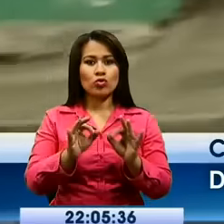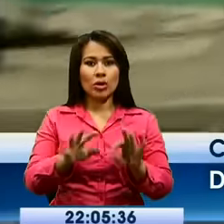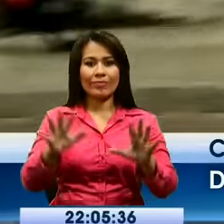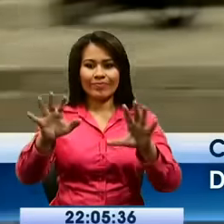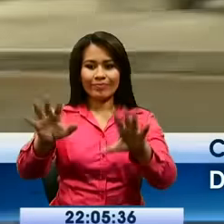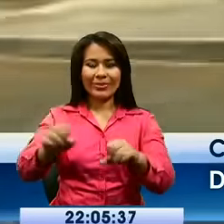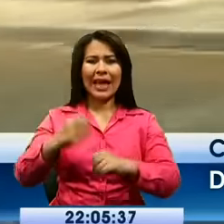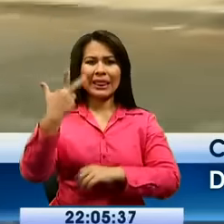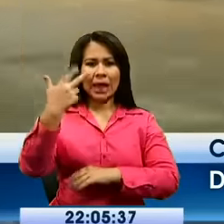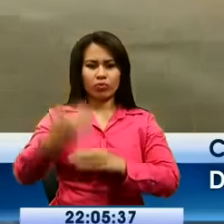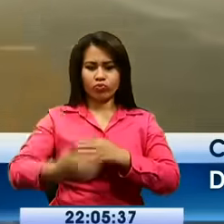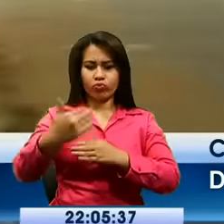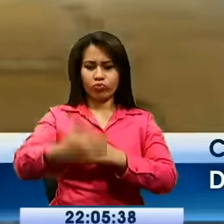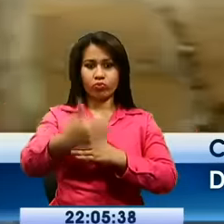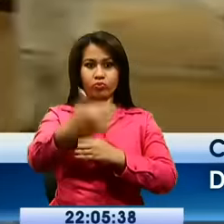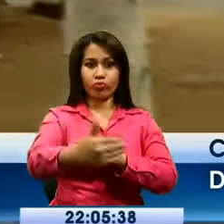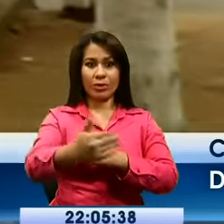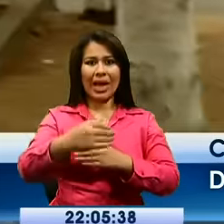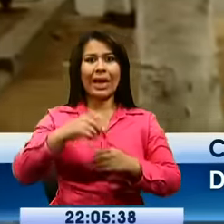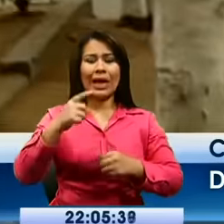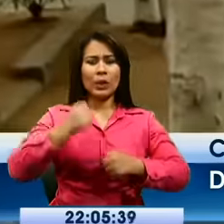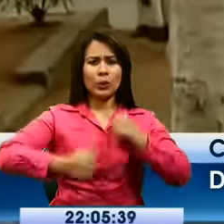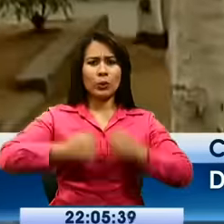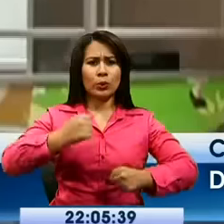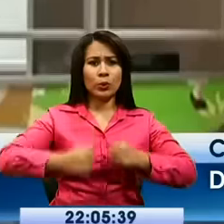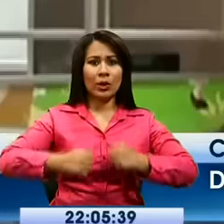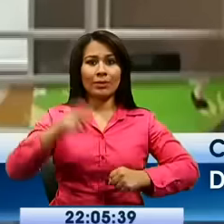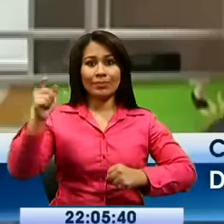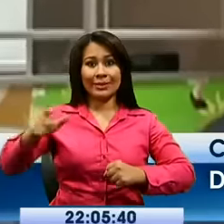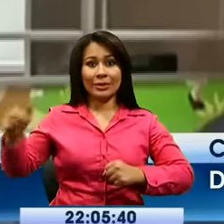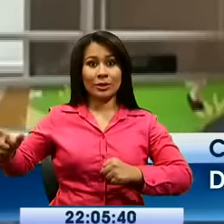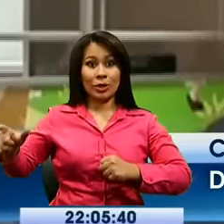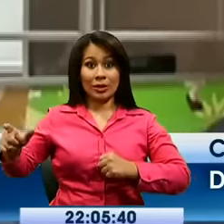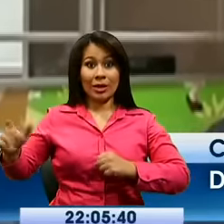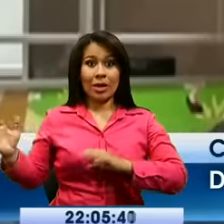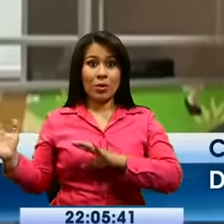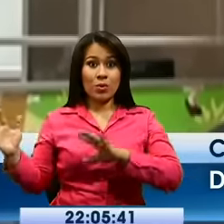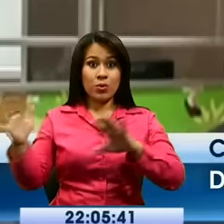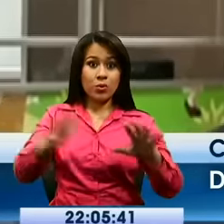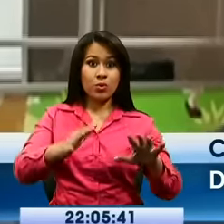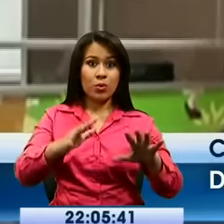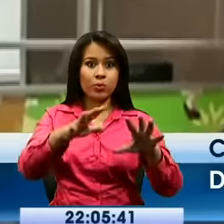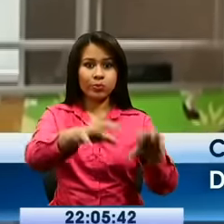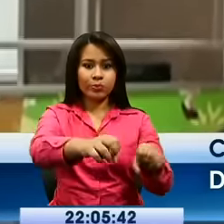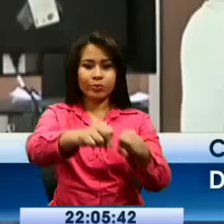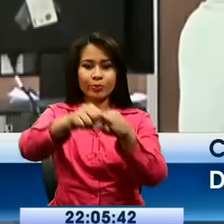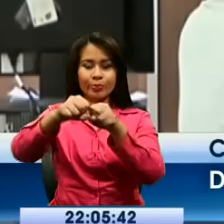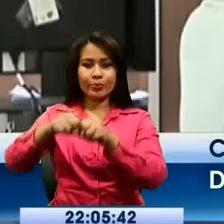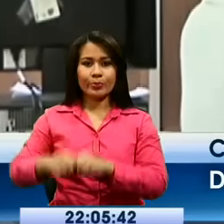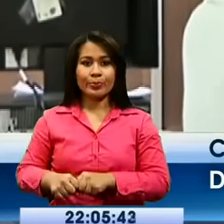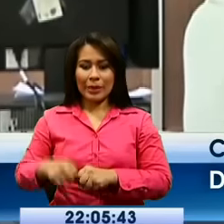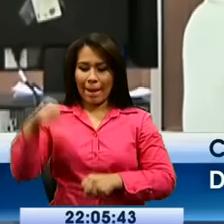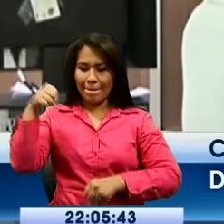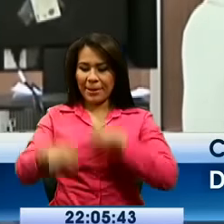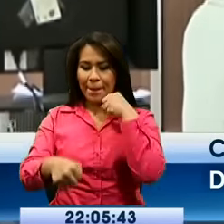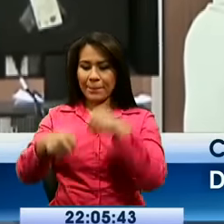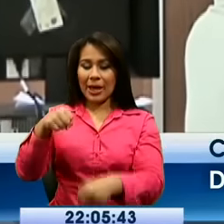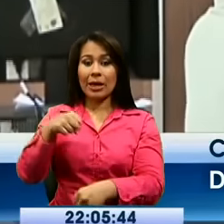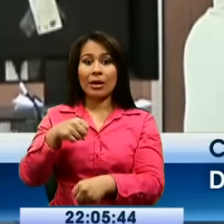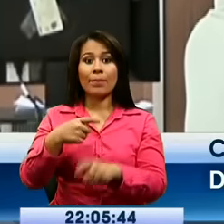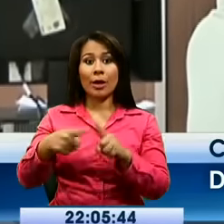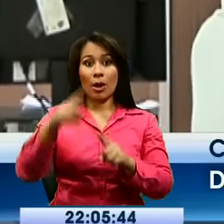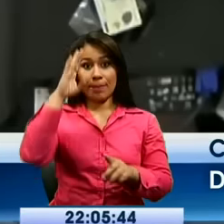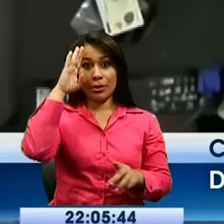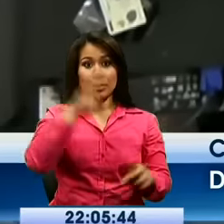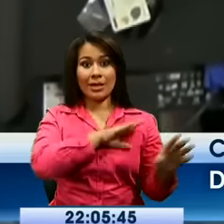como 3 cuadras para allá arriba lo cogimos. La gente le cayó a golpes allá. Ventajosamente, los agentes policiales han llegado a tiempo y han evitado